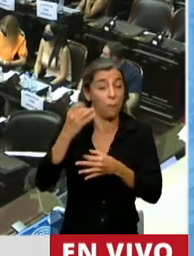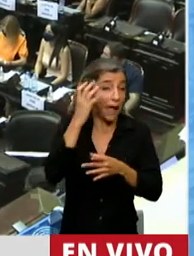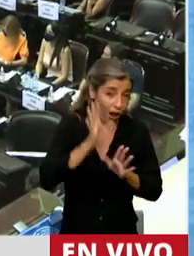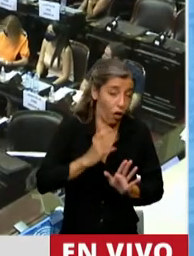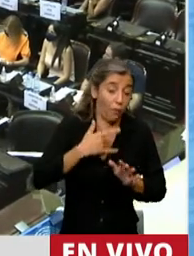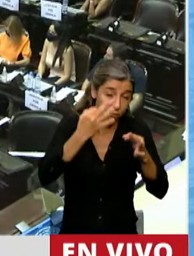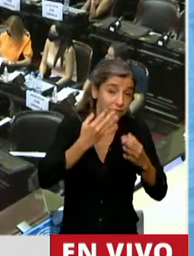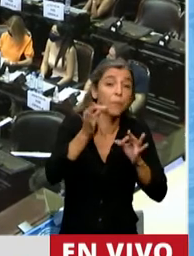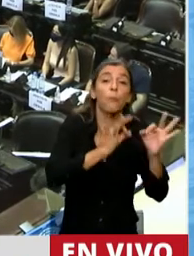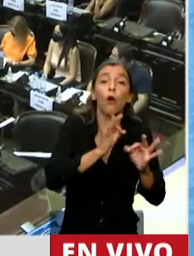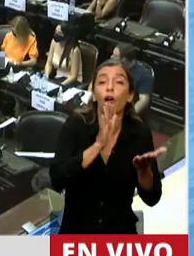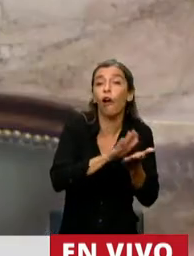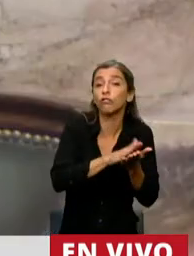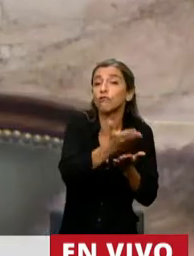hace,